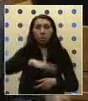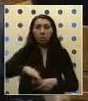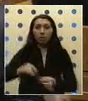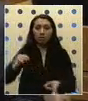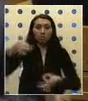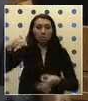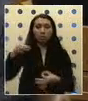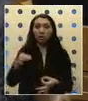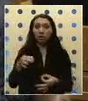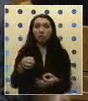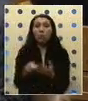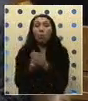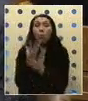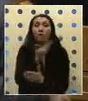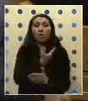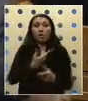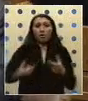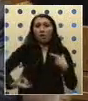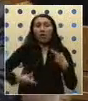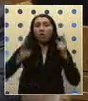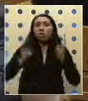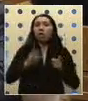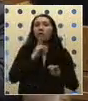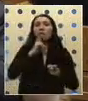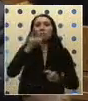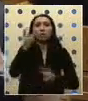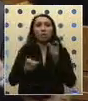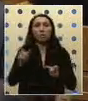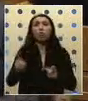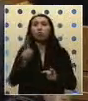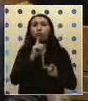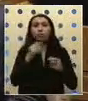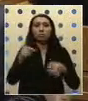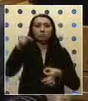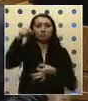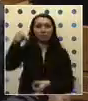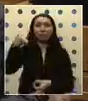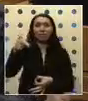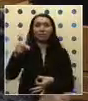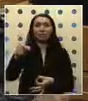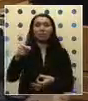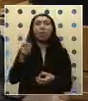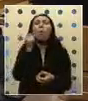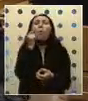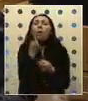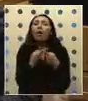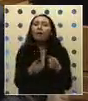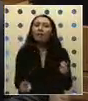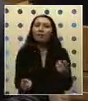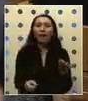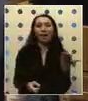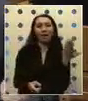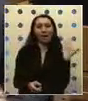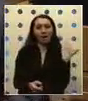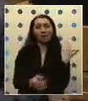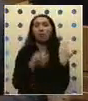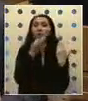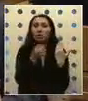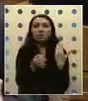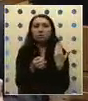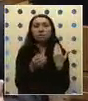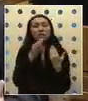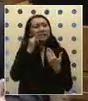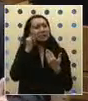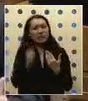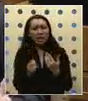48.000. Y el nuevo gobierno va a tener que responderle a esas personas que tienen este voucher. ¿Y cuál es la diferencia con antes? Porque se dice también ocurría, siempre ha